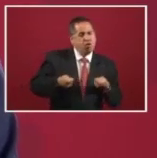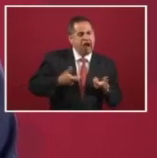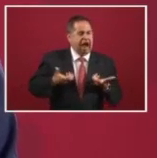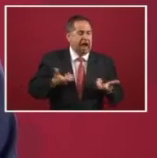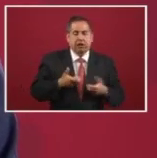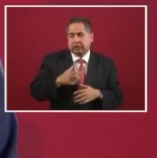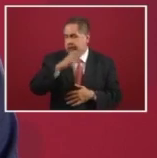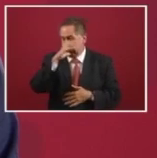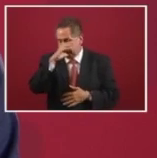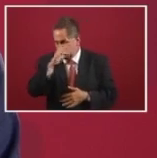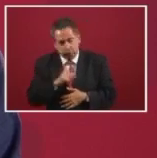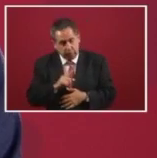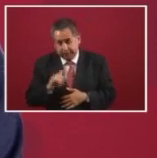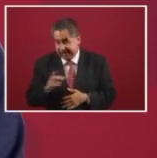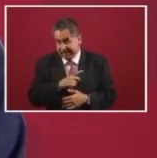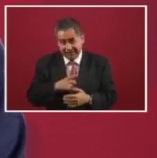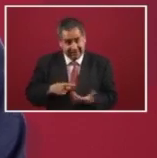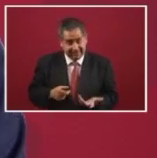creados.